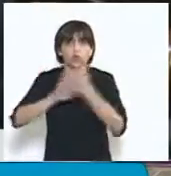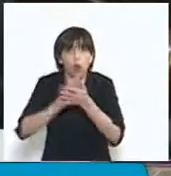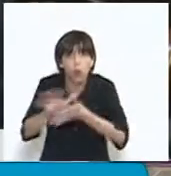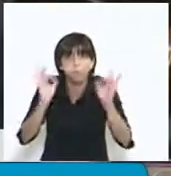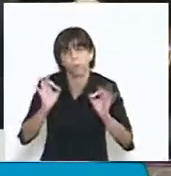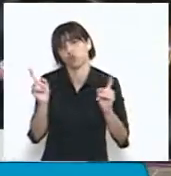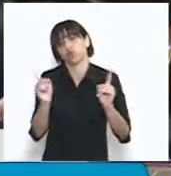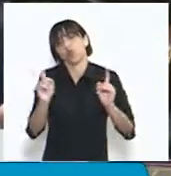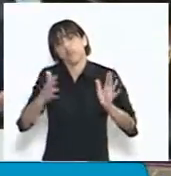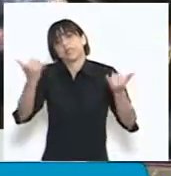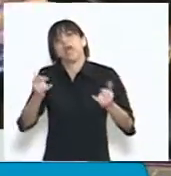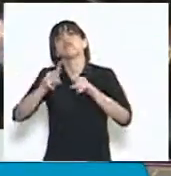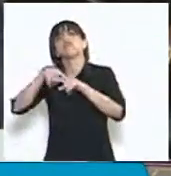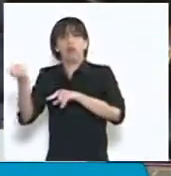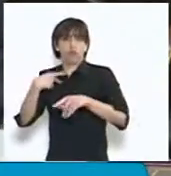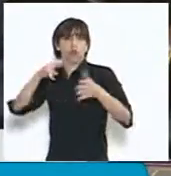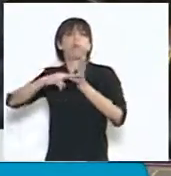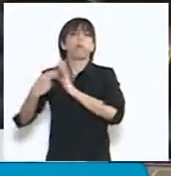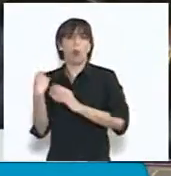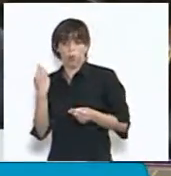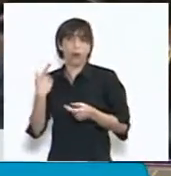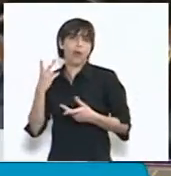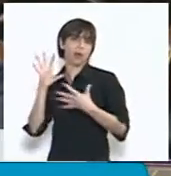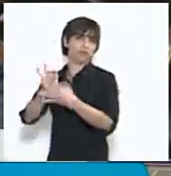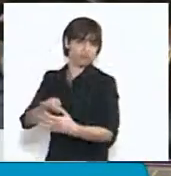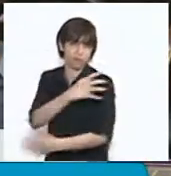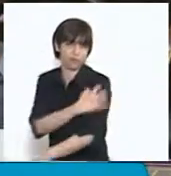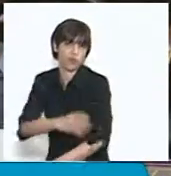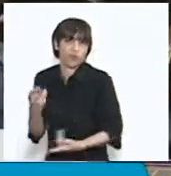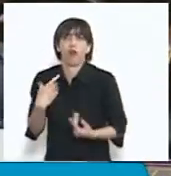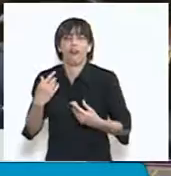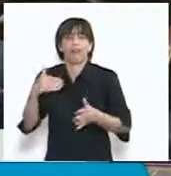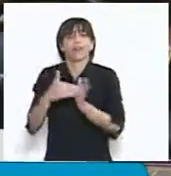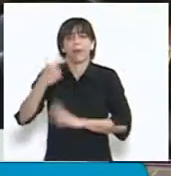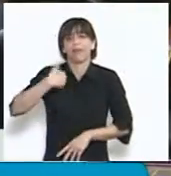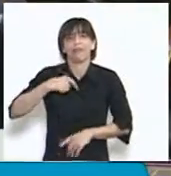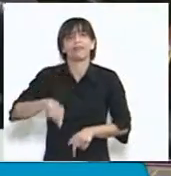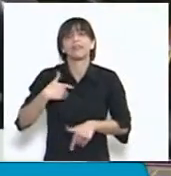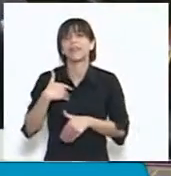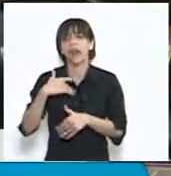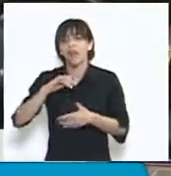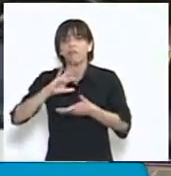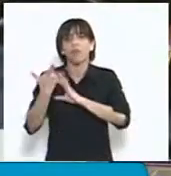problema mucho más estructural que tiene que ver con el modelo de desarrollo del país